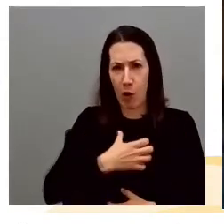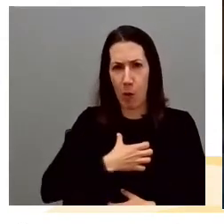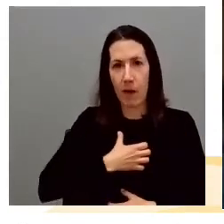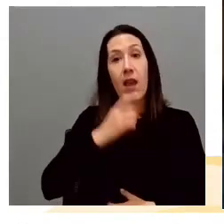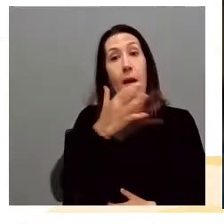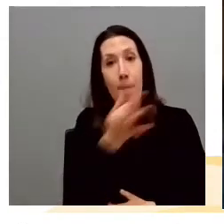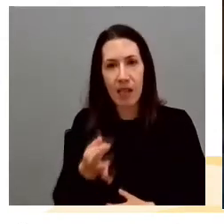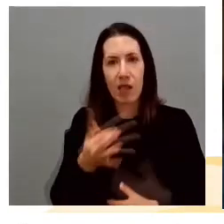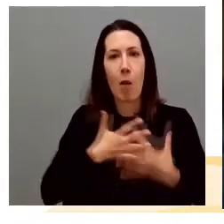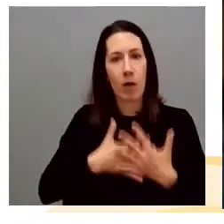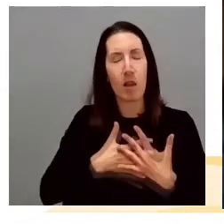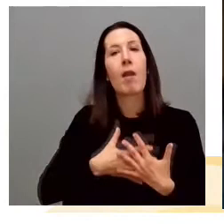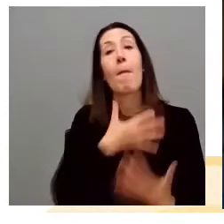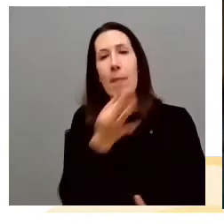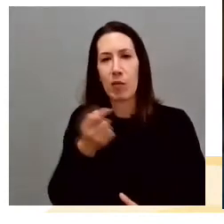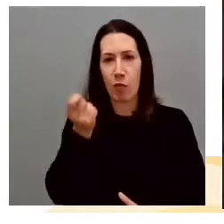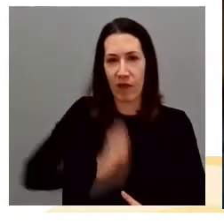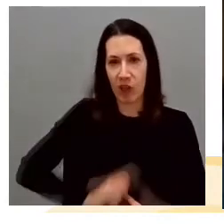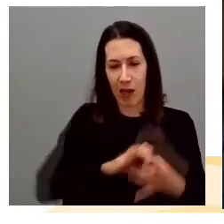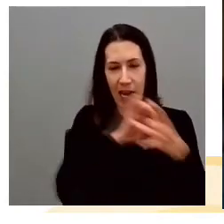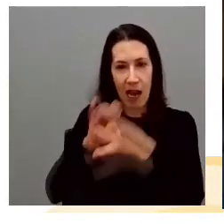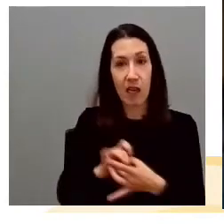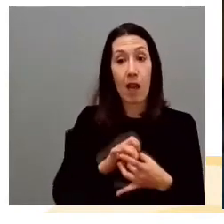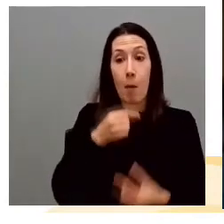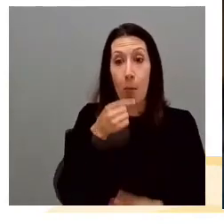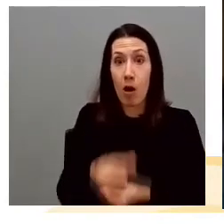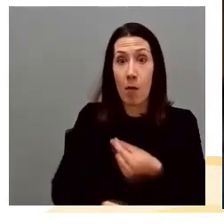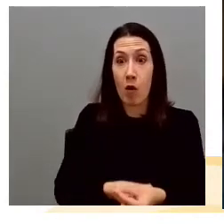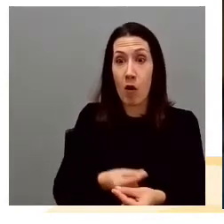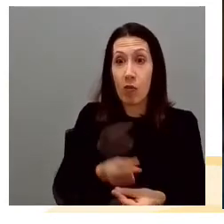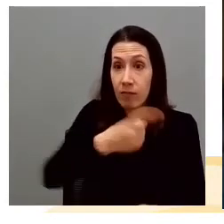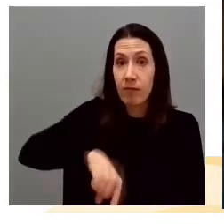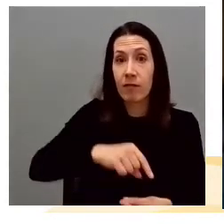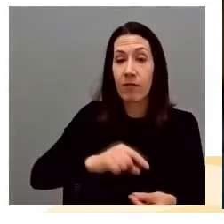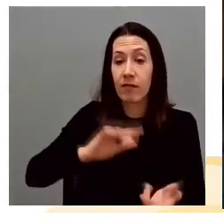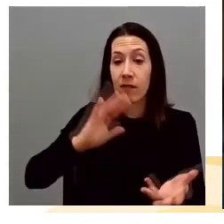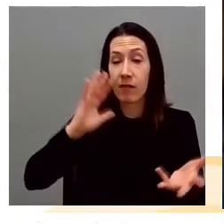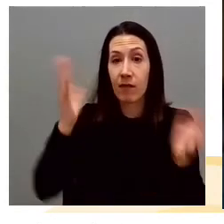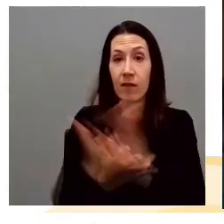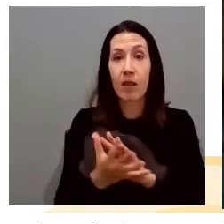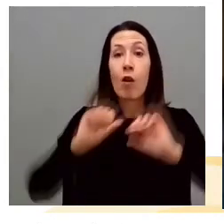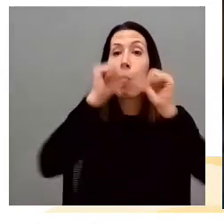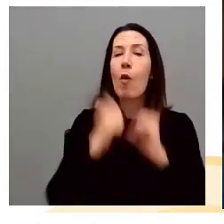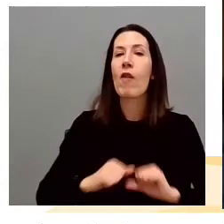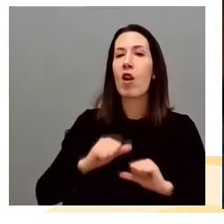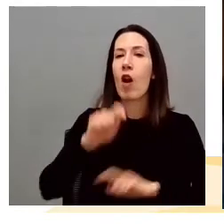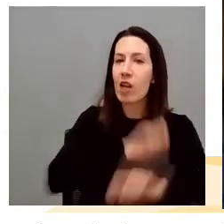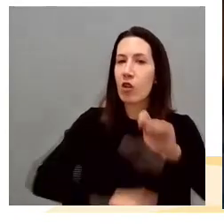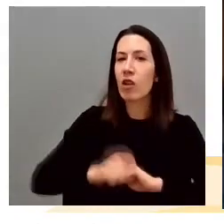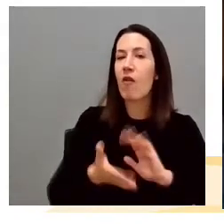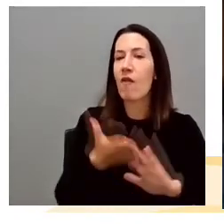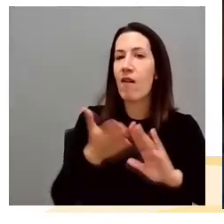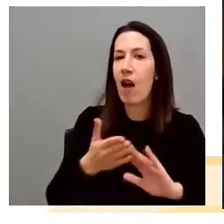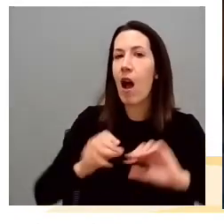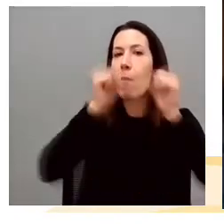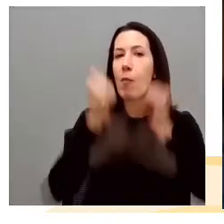voluntariado y a los profesionales. Y estáis transformando el modelo asociativo hacia un modelo de derechos, un